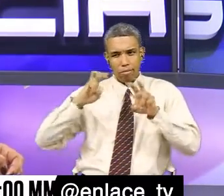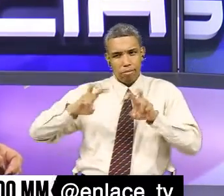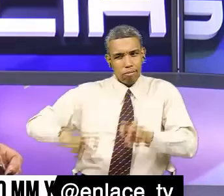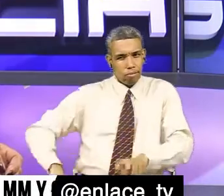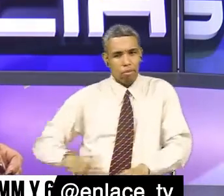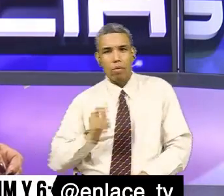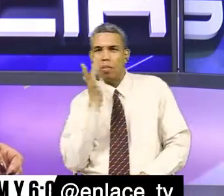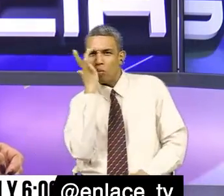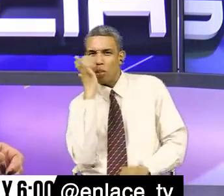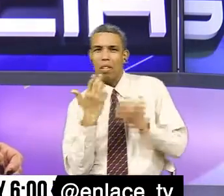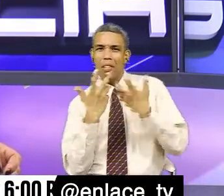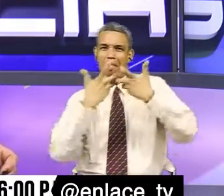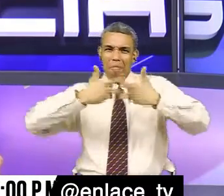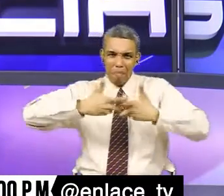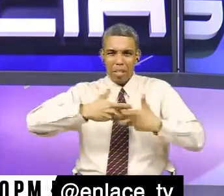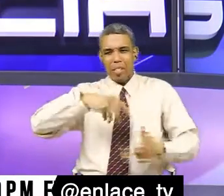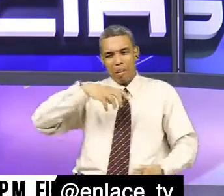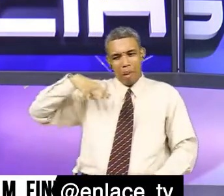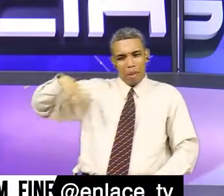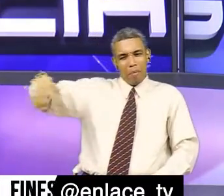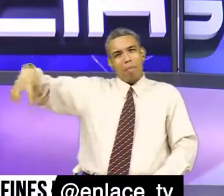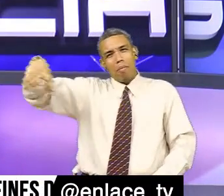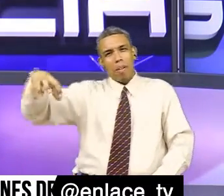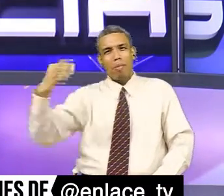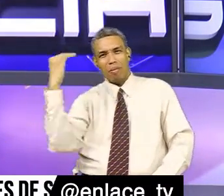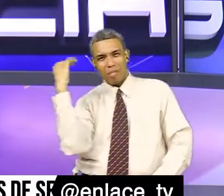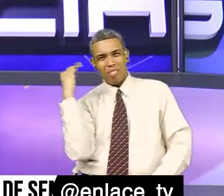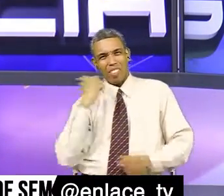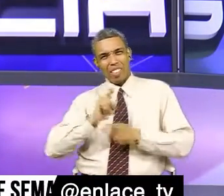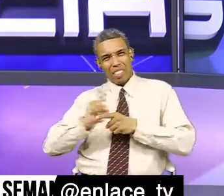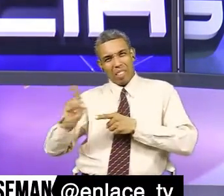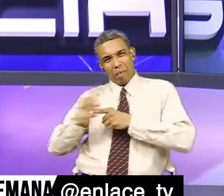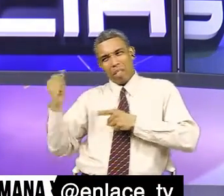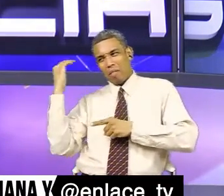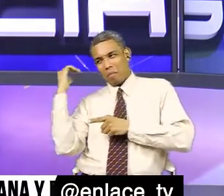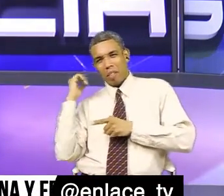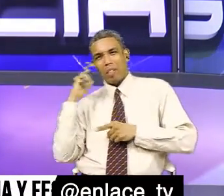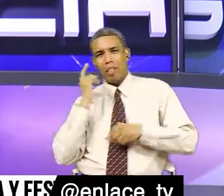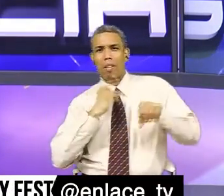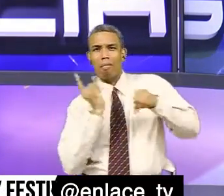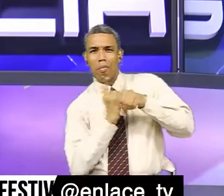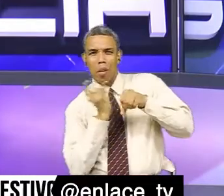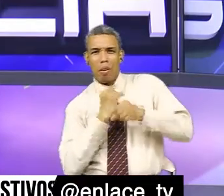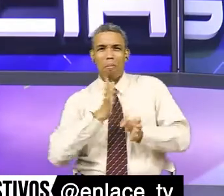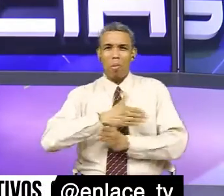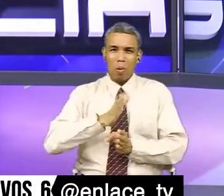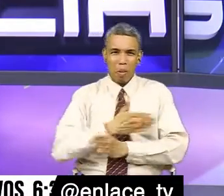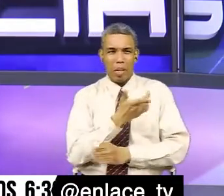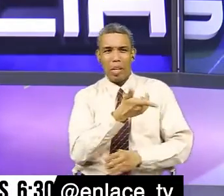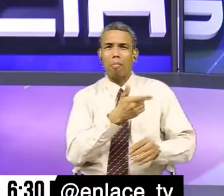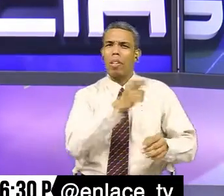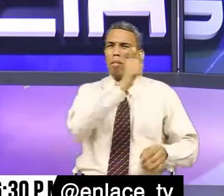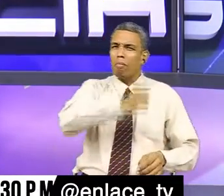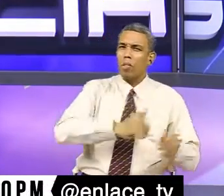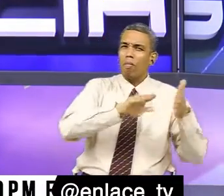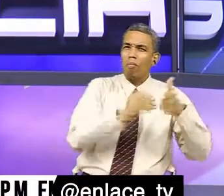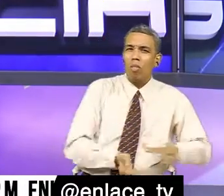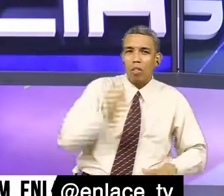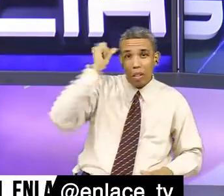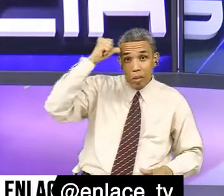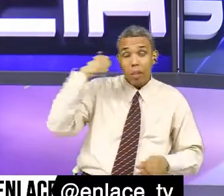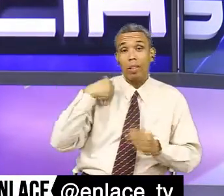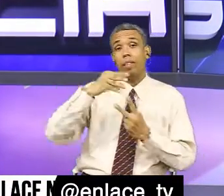administrativos, se vieron involucrados en el colapso de la atención de los usuarios días atrás. Según el secretario de Salud, Héctor Torrado, Comeva anunció